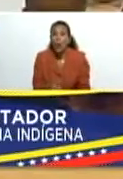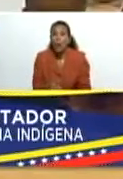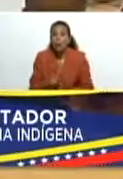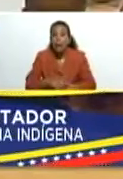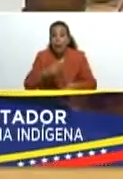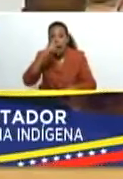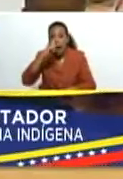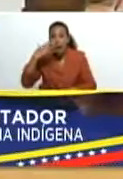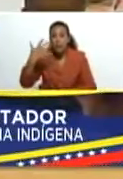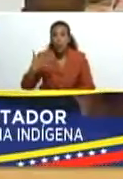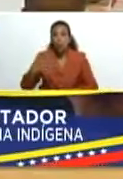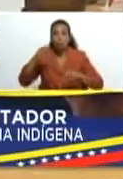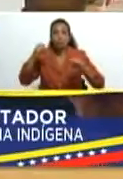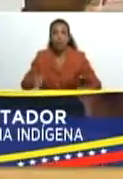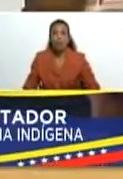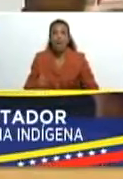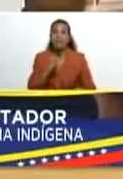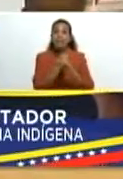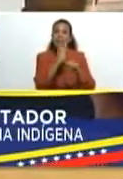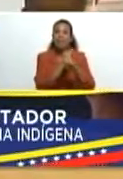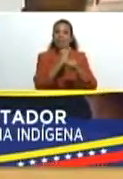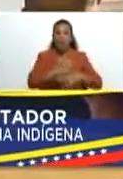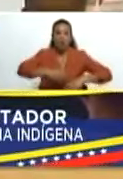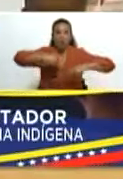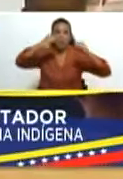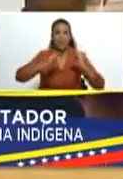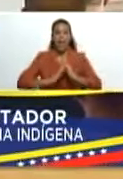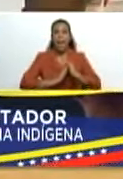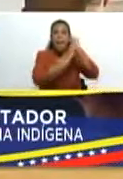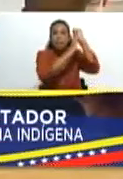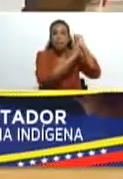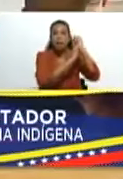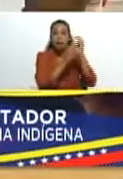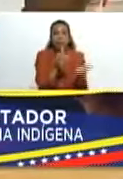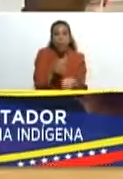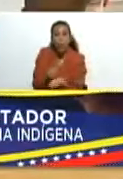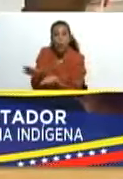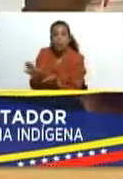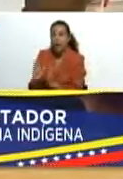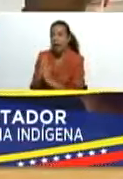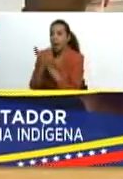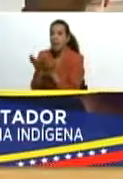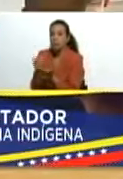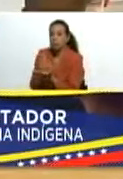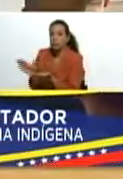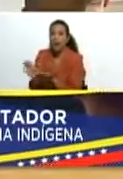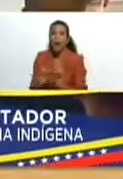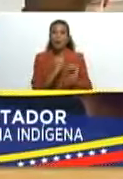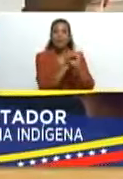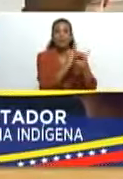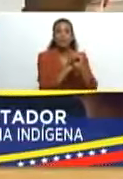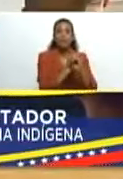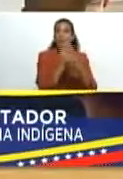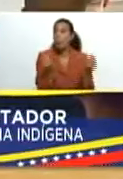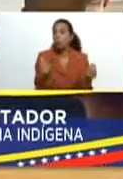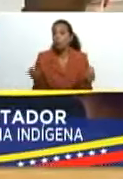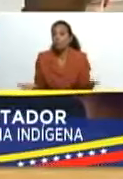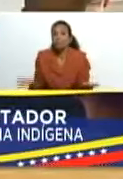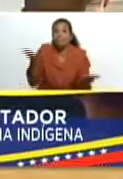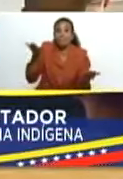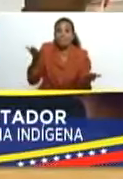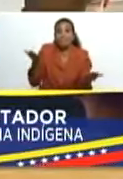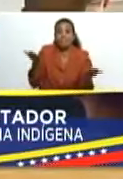la época dominante de las redes sociales. Así que estamos obligados, o se montan o